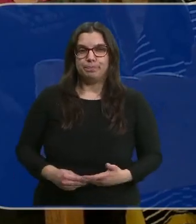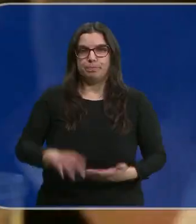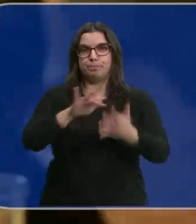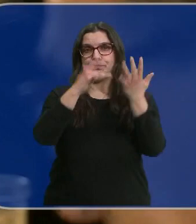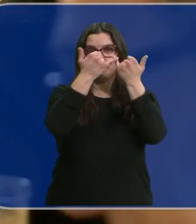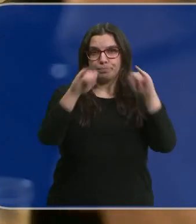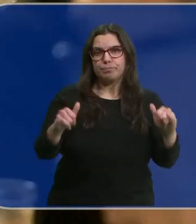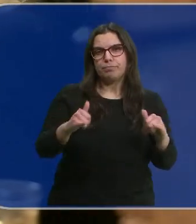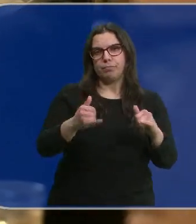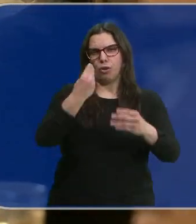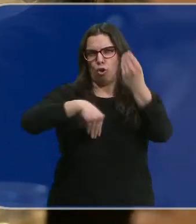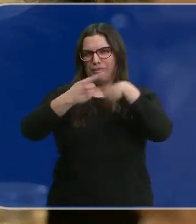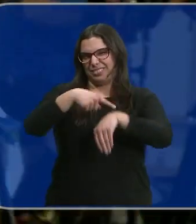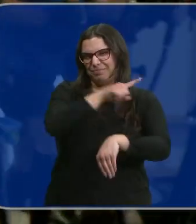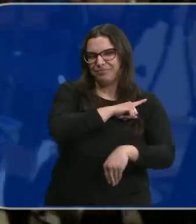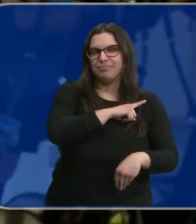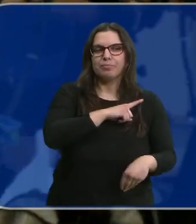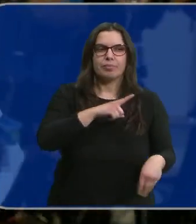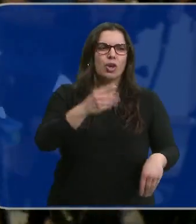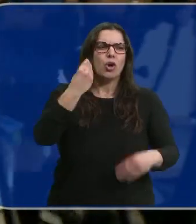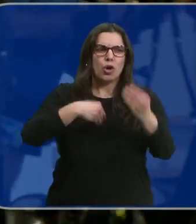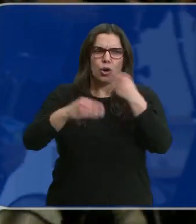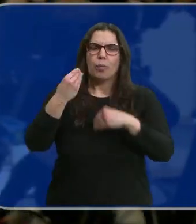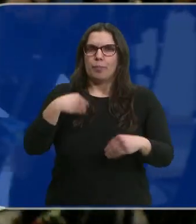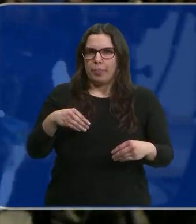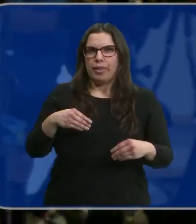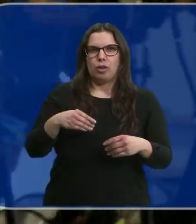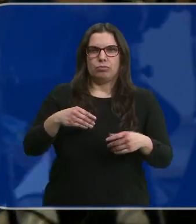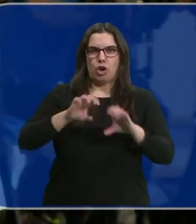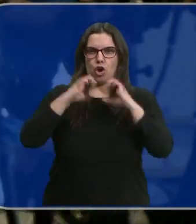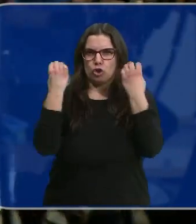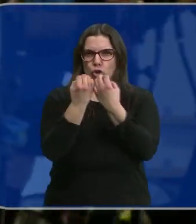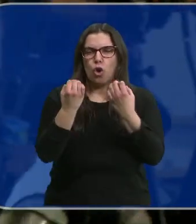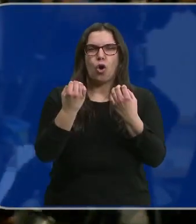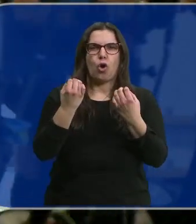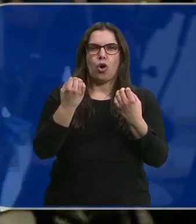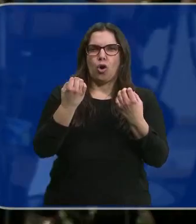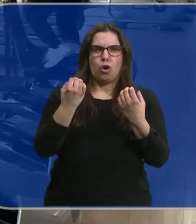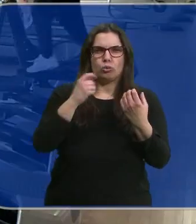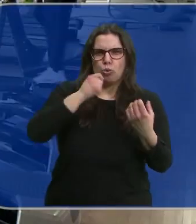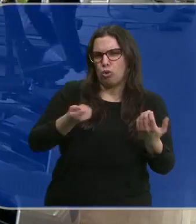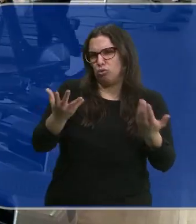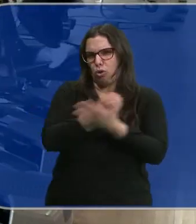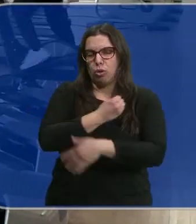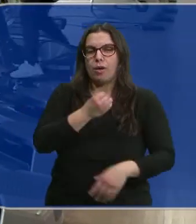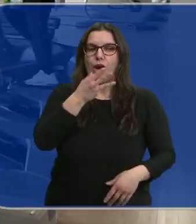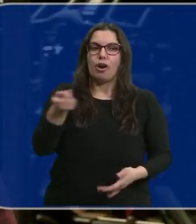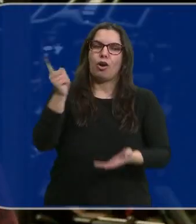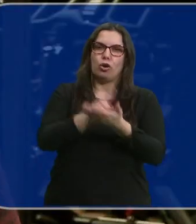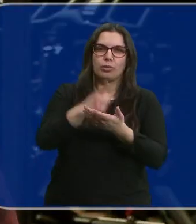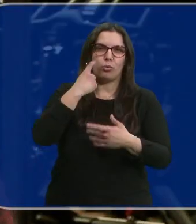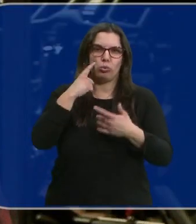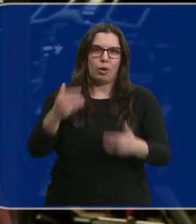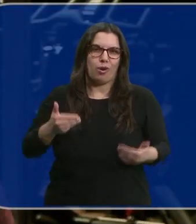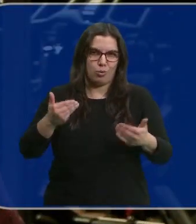Tras las fiestas y los excesos navideños, he comido roscón, turrón y de todo. Toca volver a la rutina.